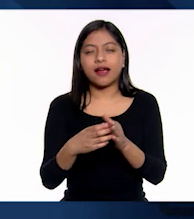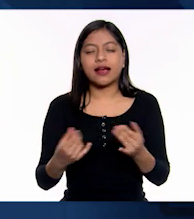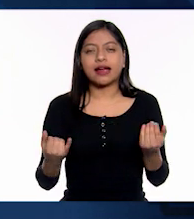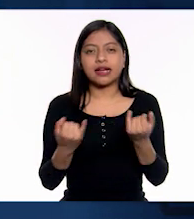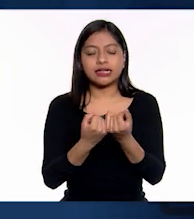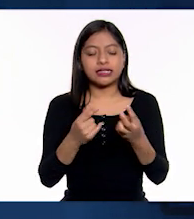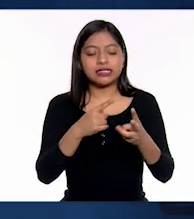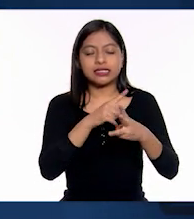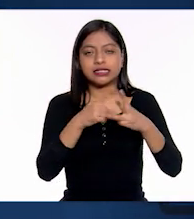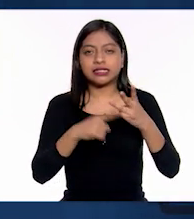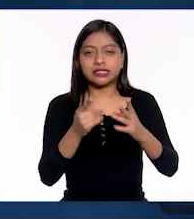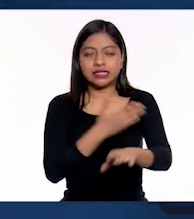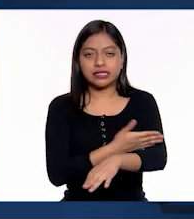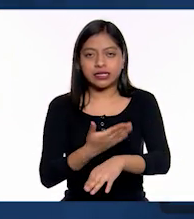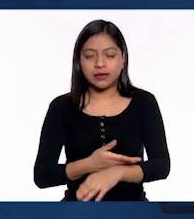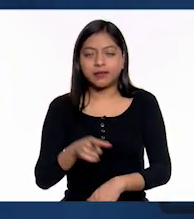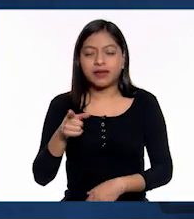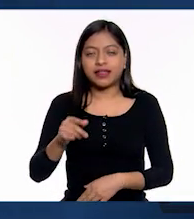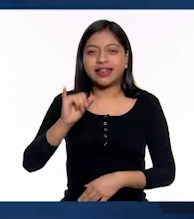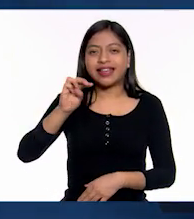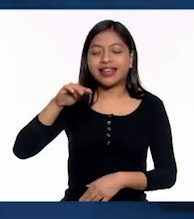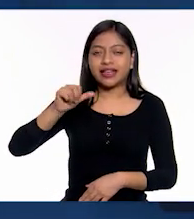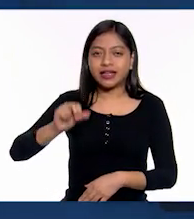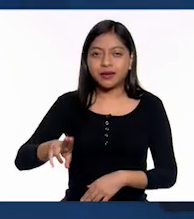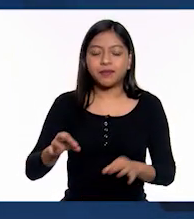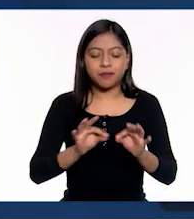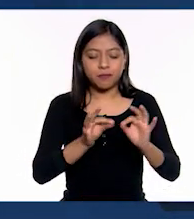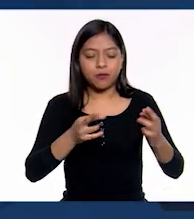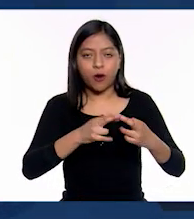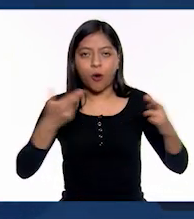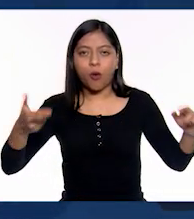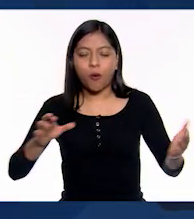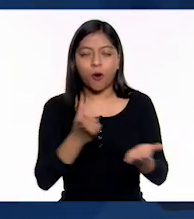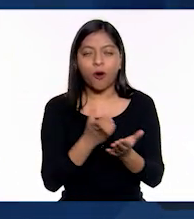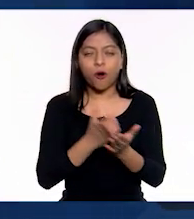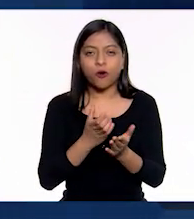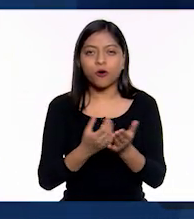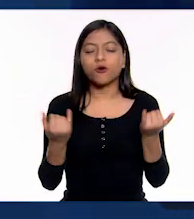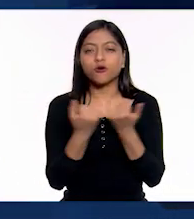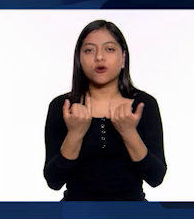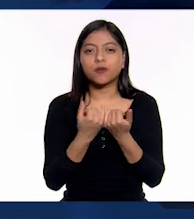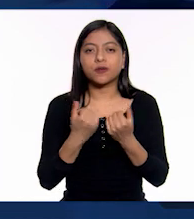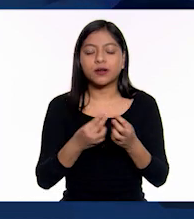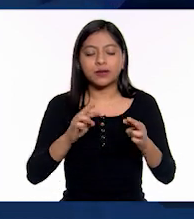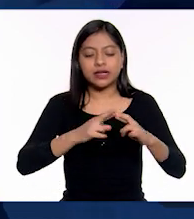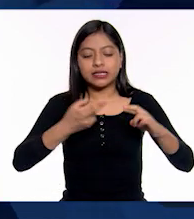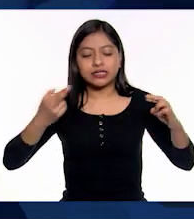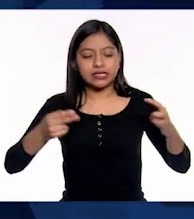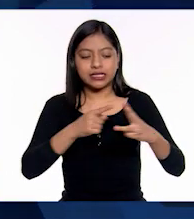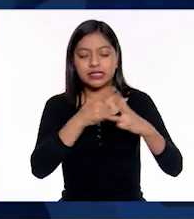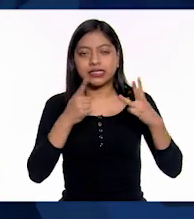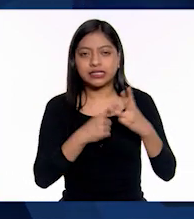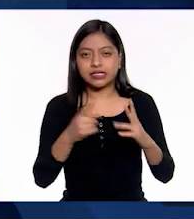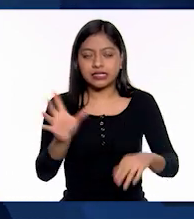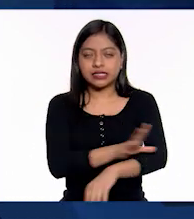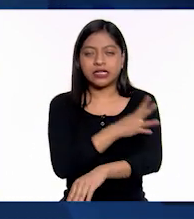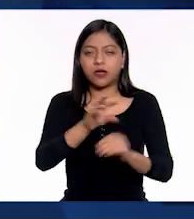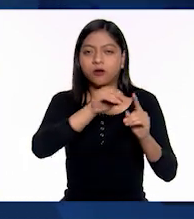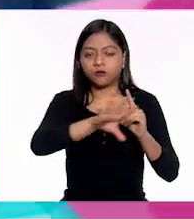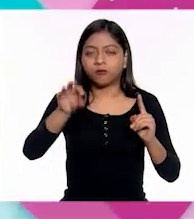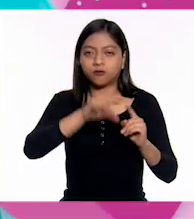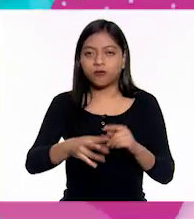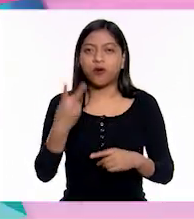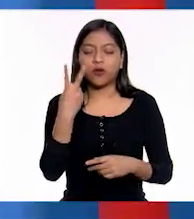imán, 1 metro de alambre de cobre esmaltado, 3 pedazos de alambre conductor, 2 cables y una